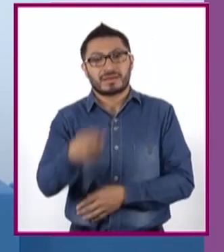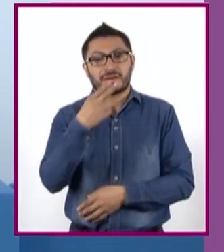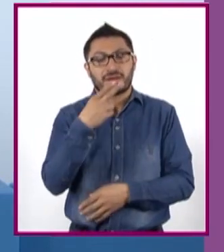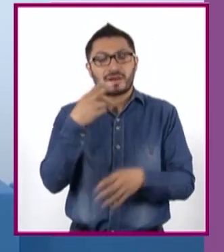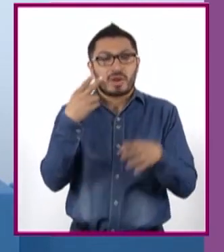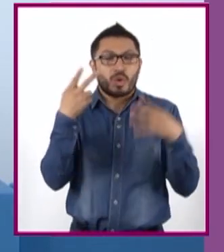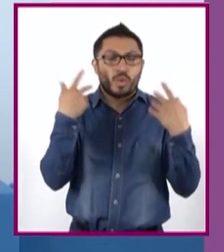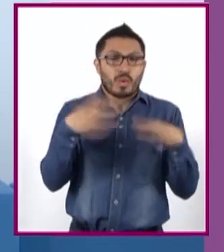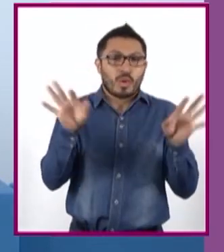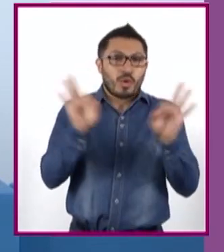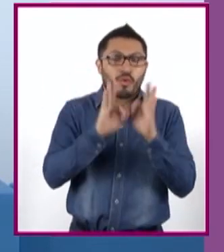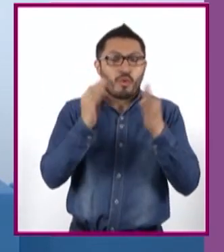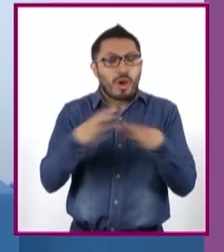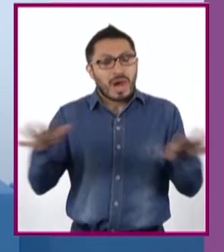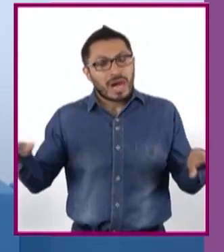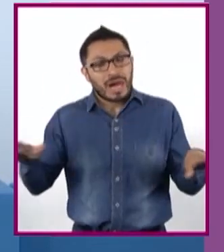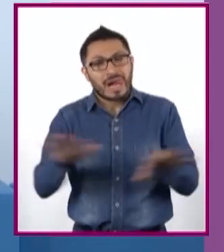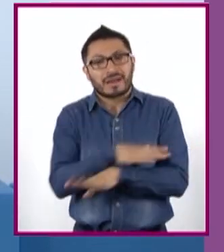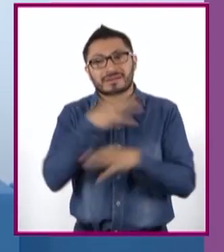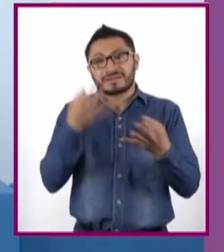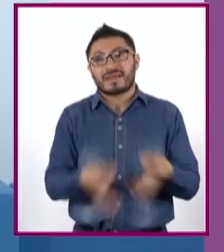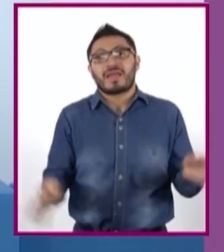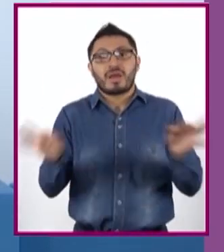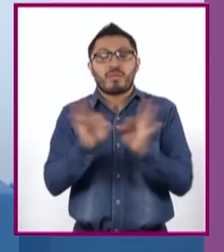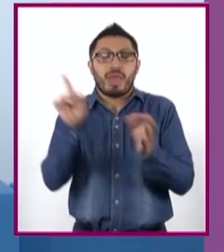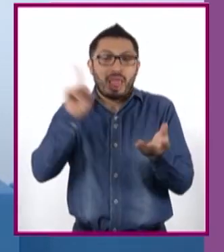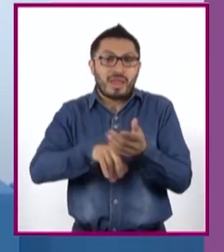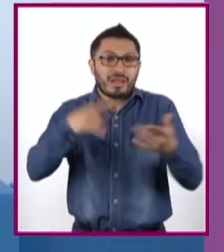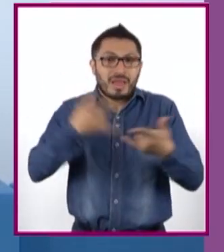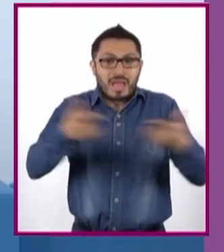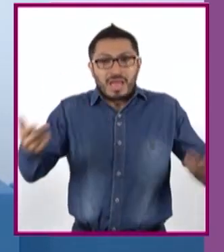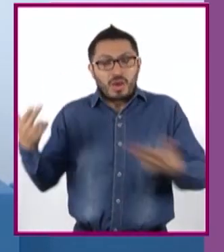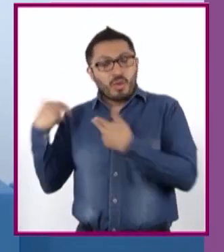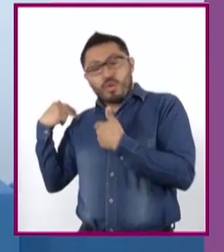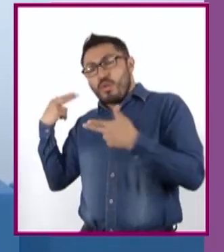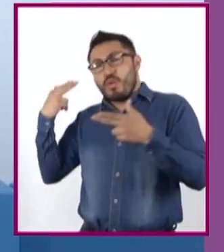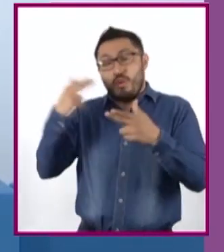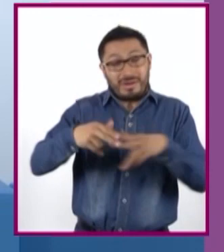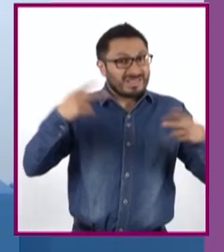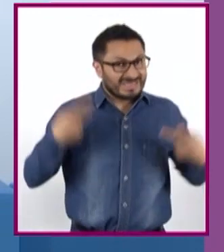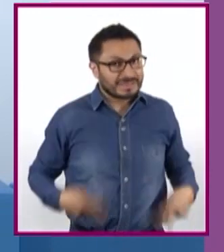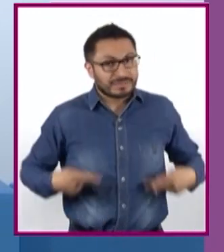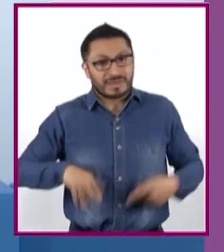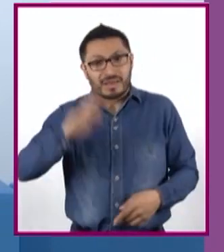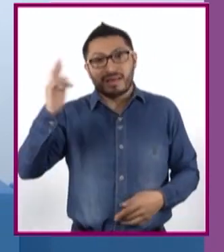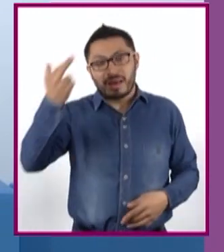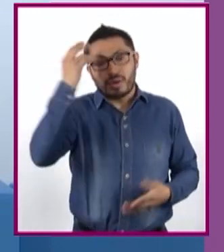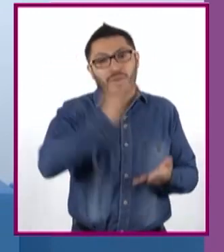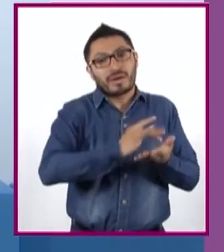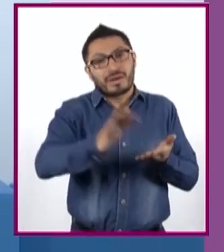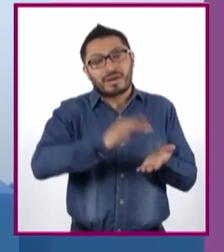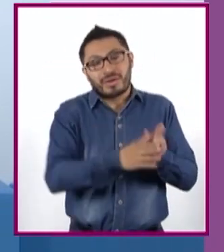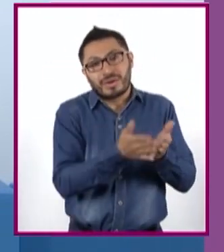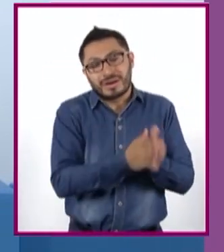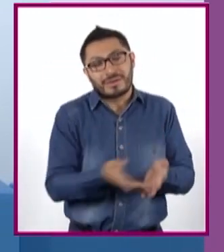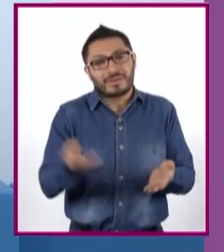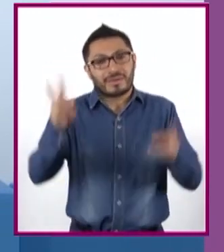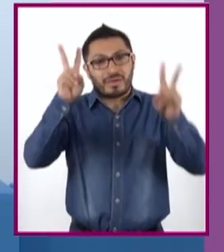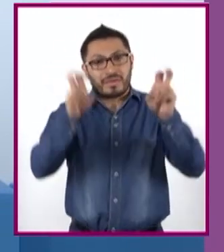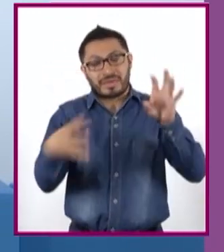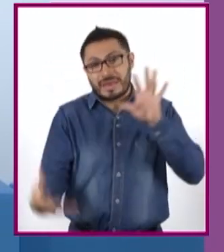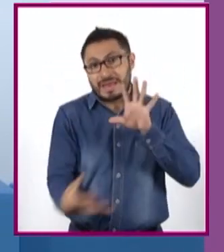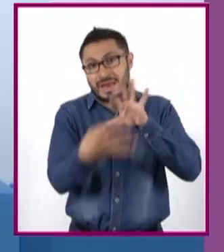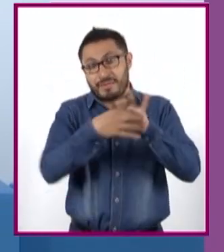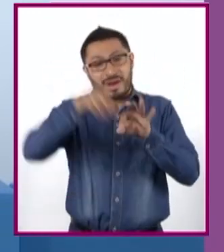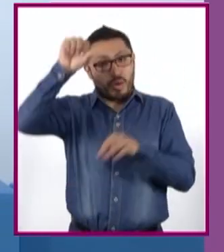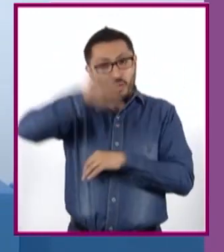de cambio muy importante en la historia de la humanidad. Recuerden consultar su libro de texto en el tema relacionado para que